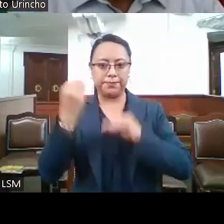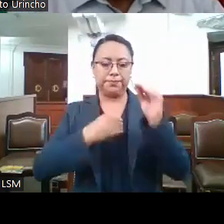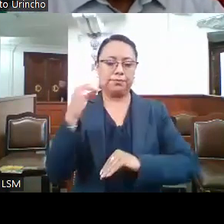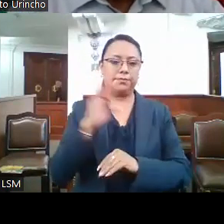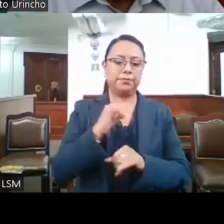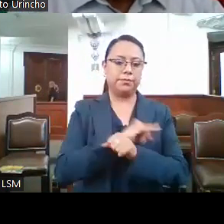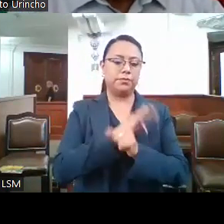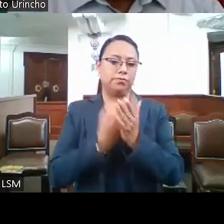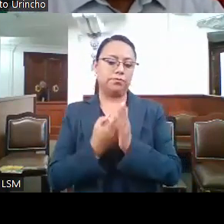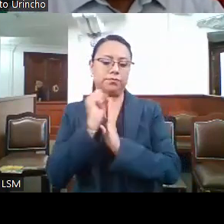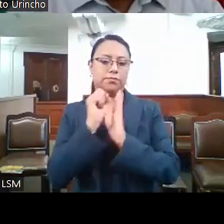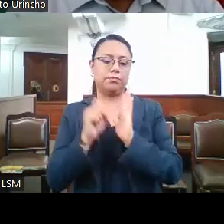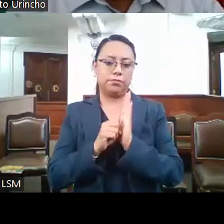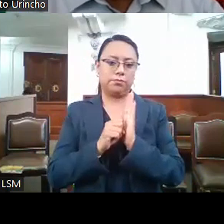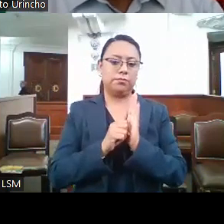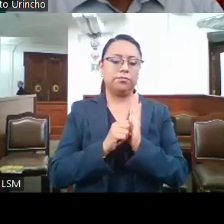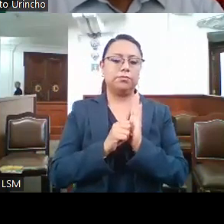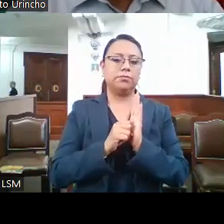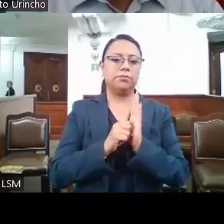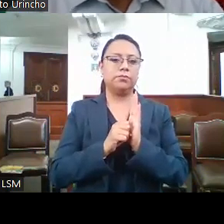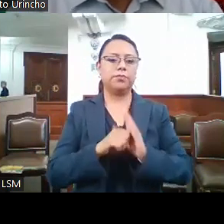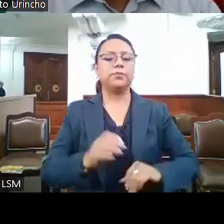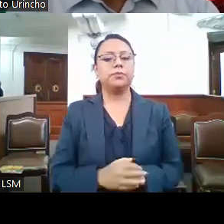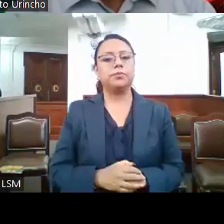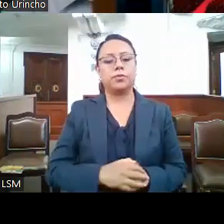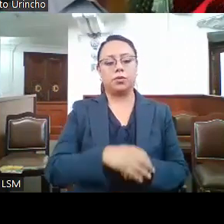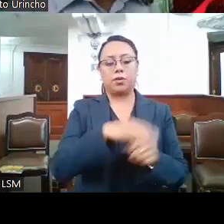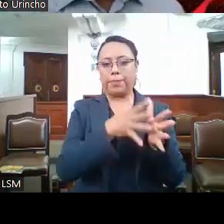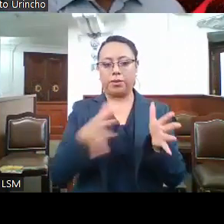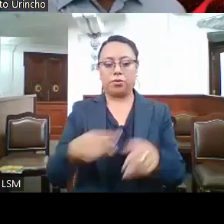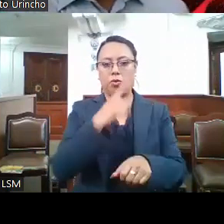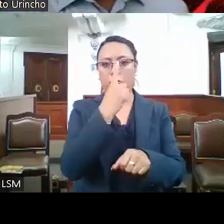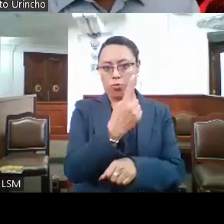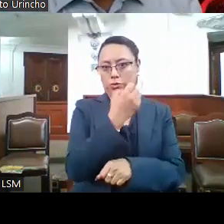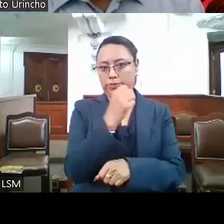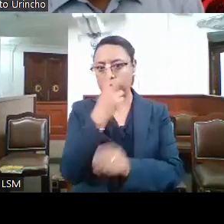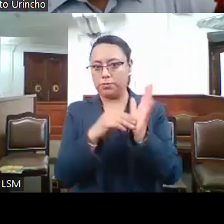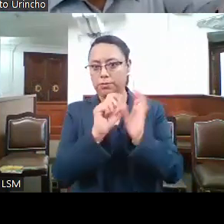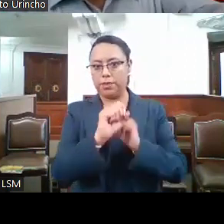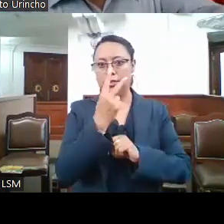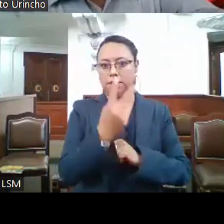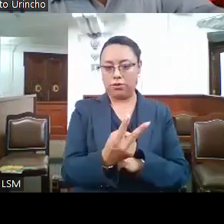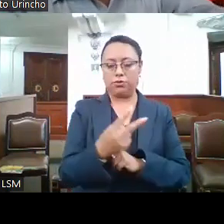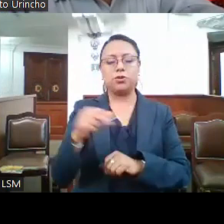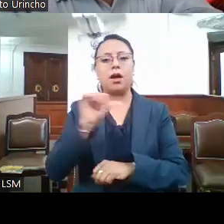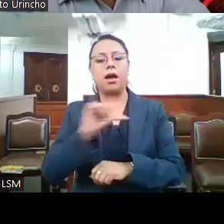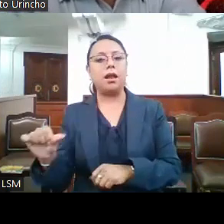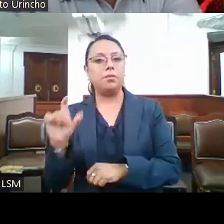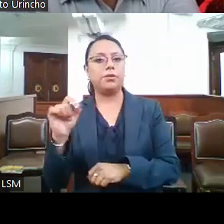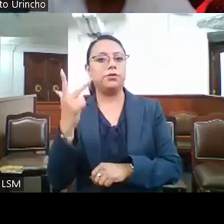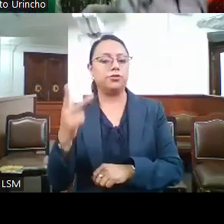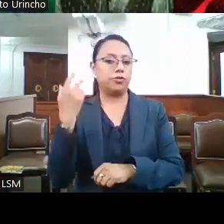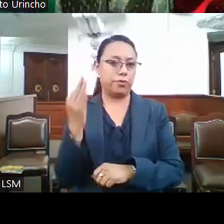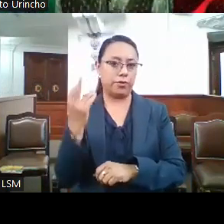informe semestral al periodo correspondiente del 1 de septiembre de 2022 al 28 de febrero de 2023 de la